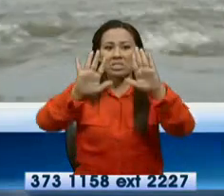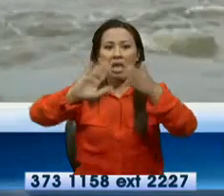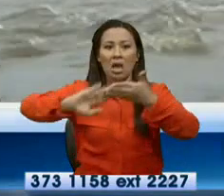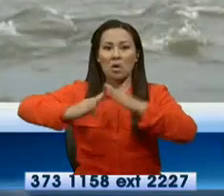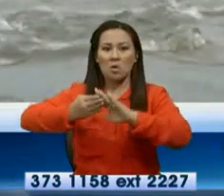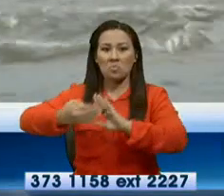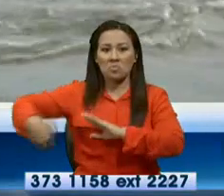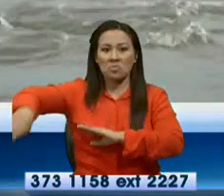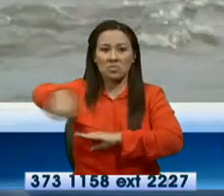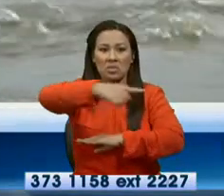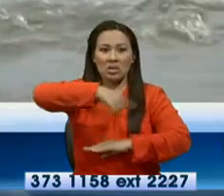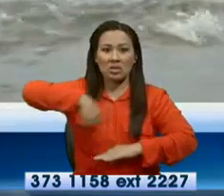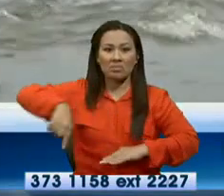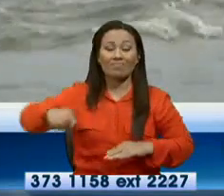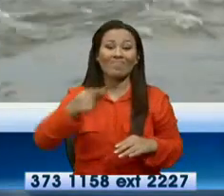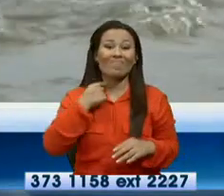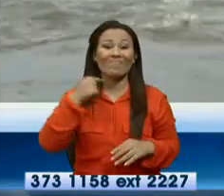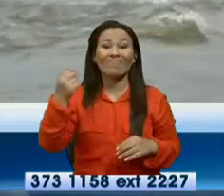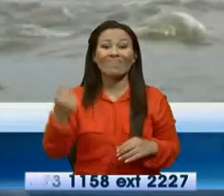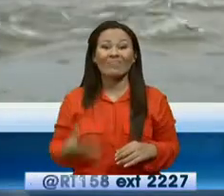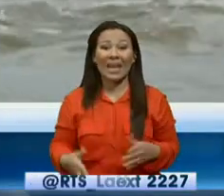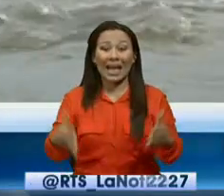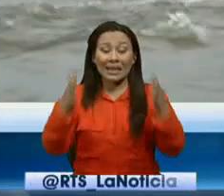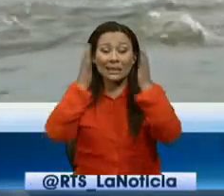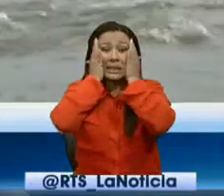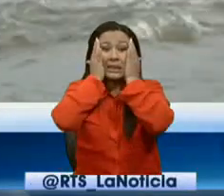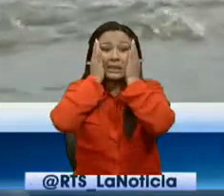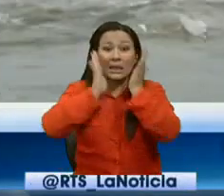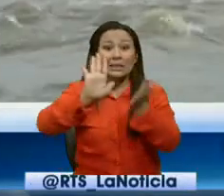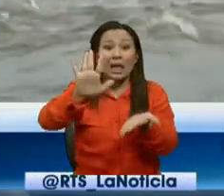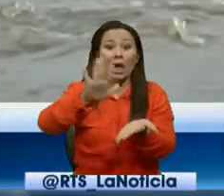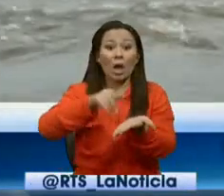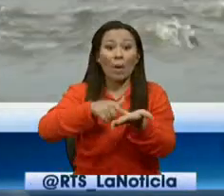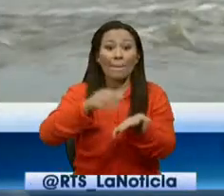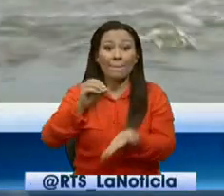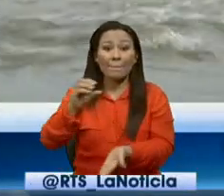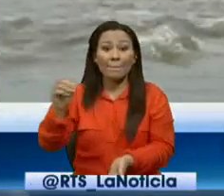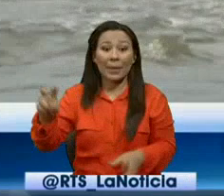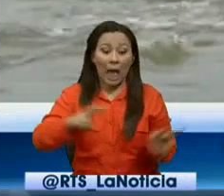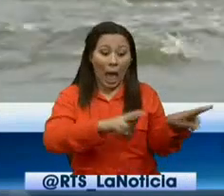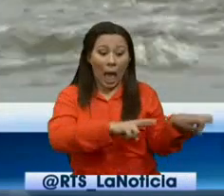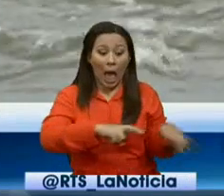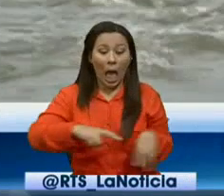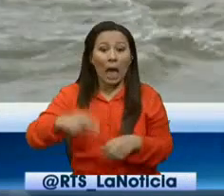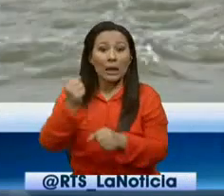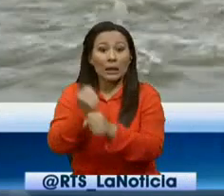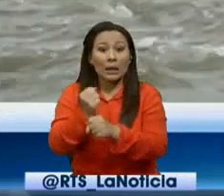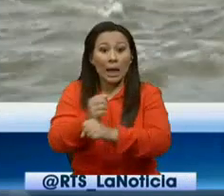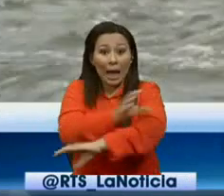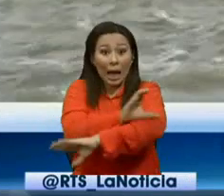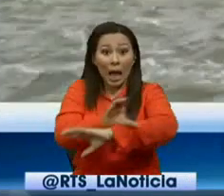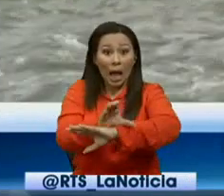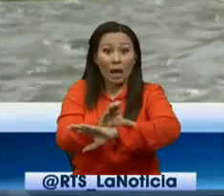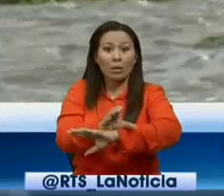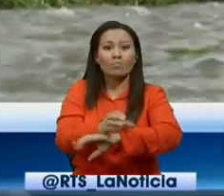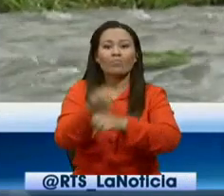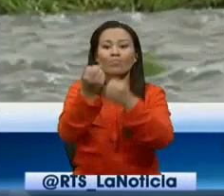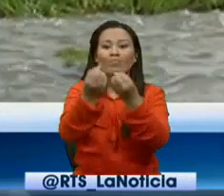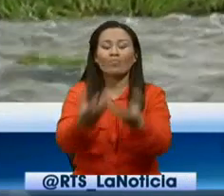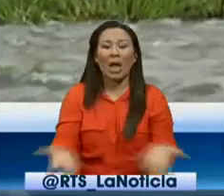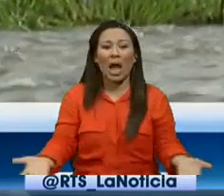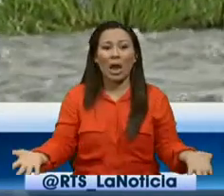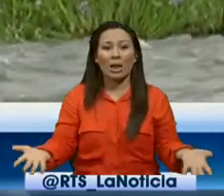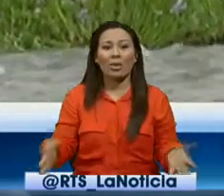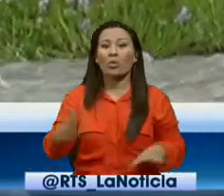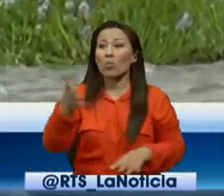las perjudicadas donde habitan 5.000 agricultores. Del otro lado, colindan con el cantón Santa Lucía, pero no existe